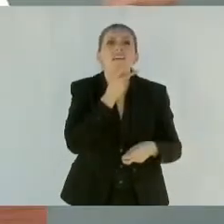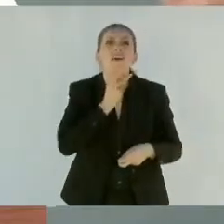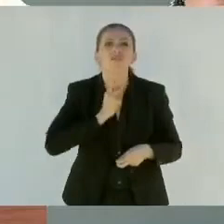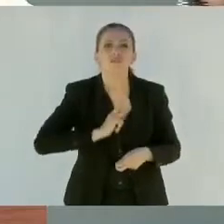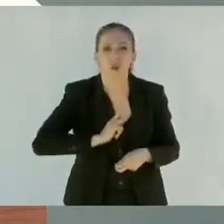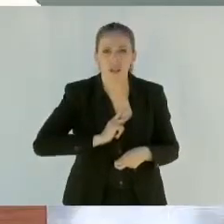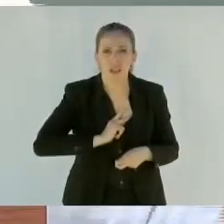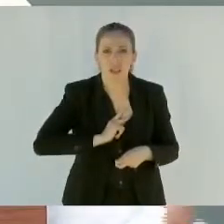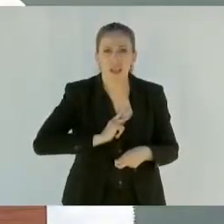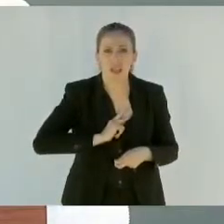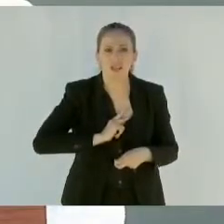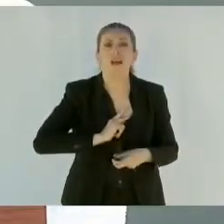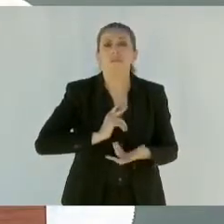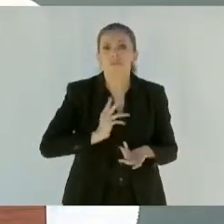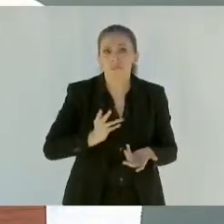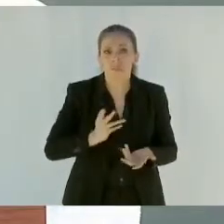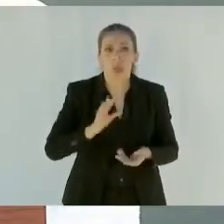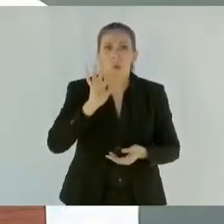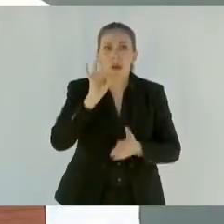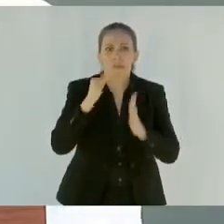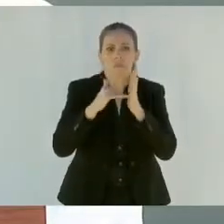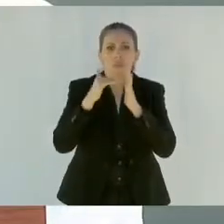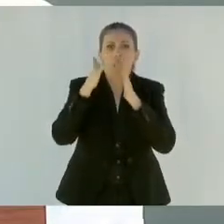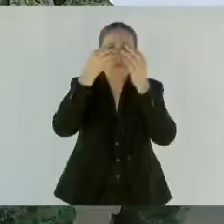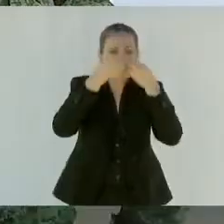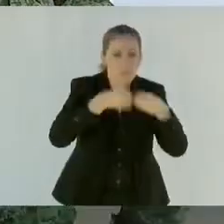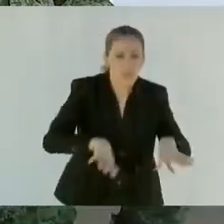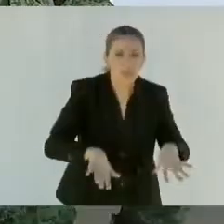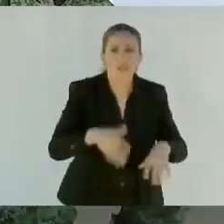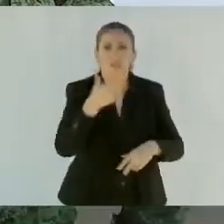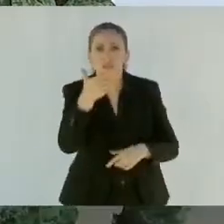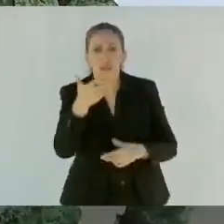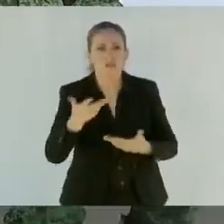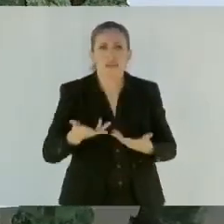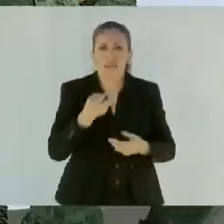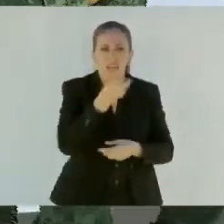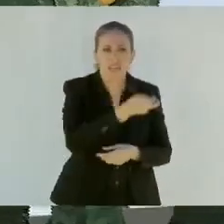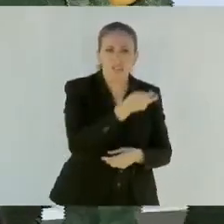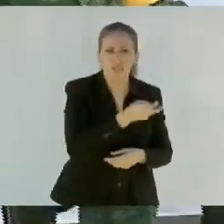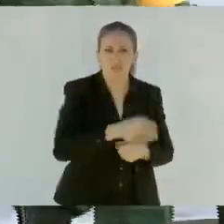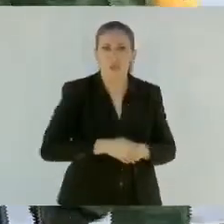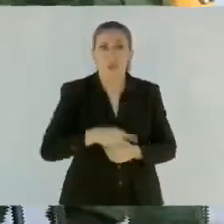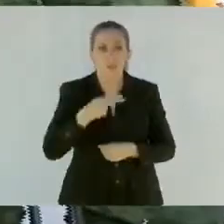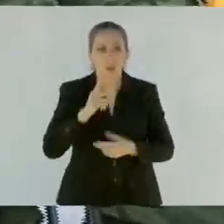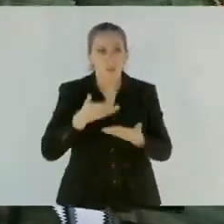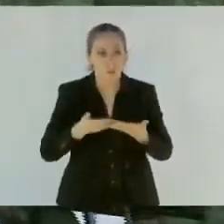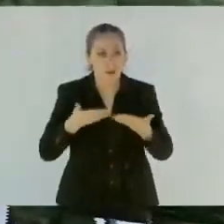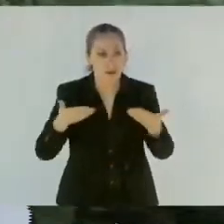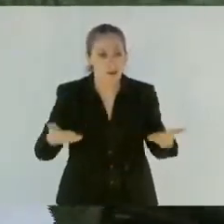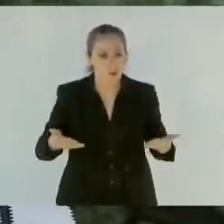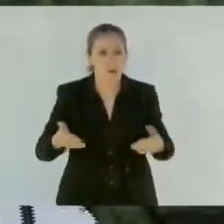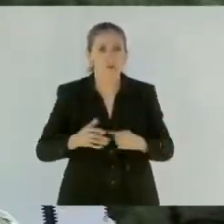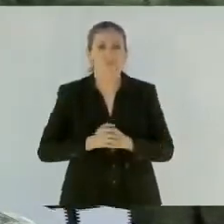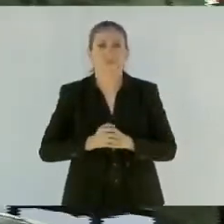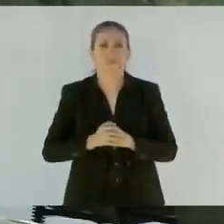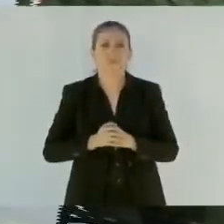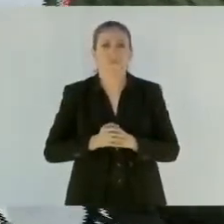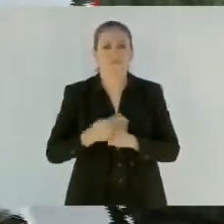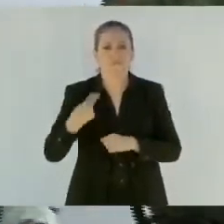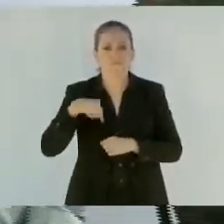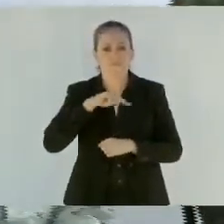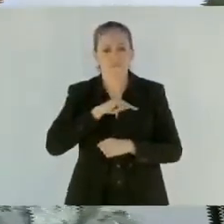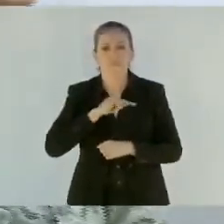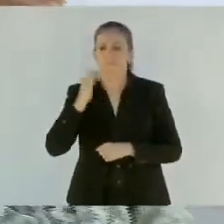Ahora estamos haciendo la revisión de los contratos que se